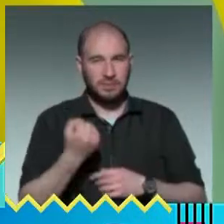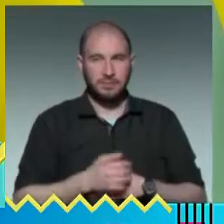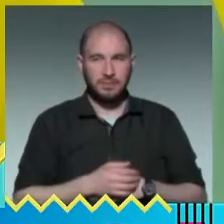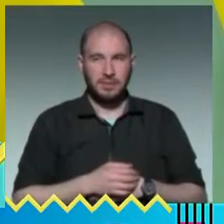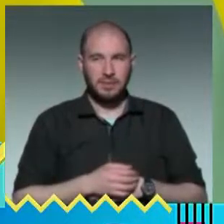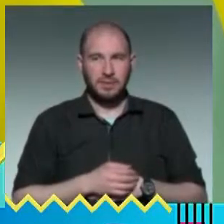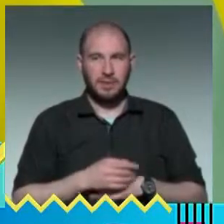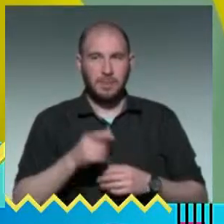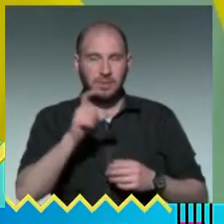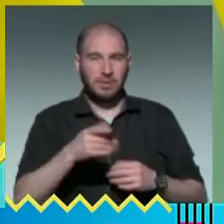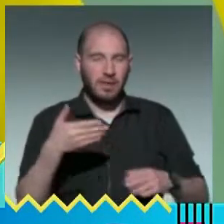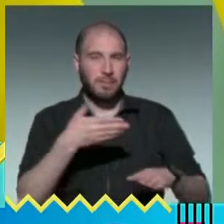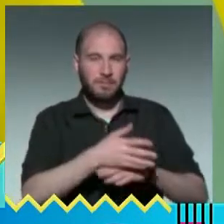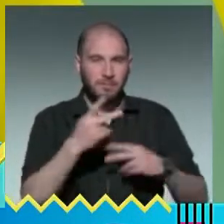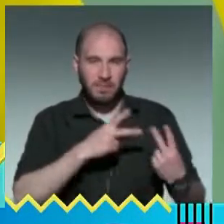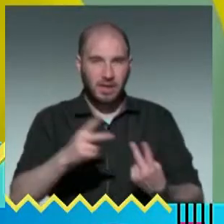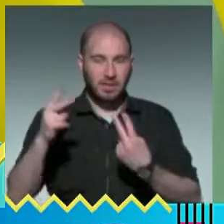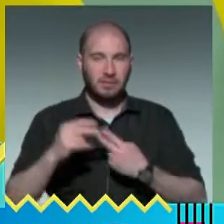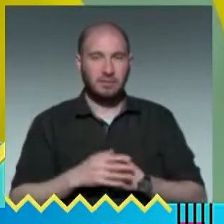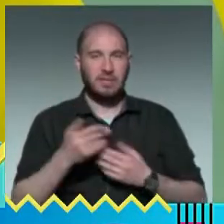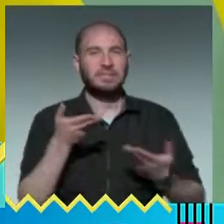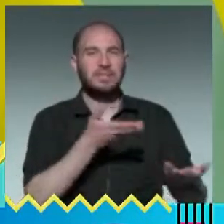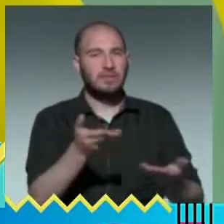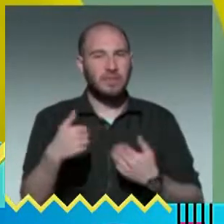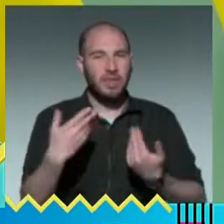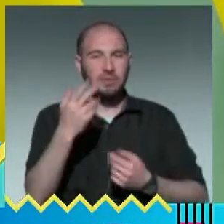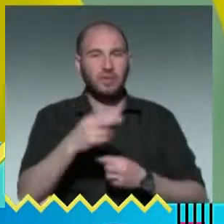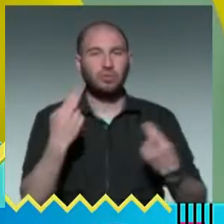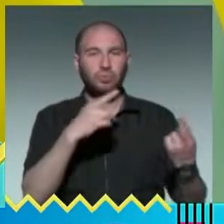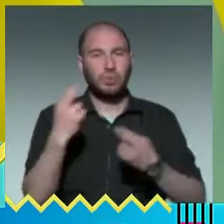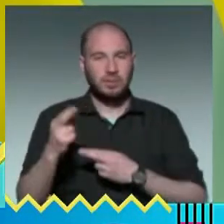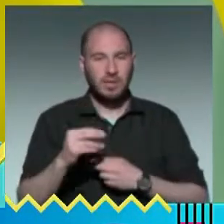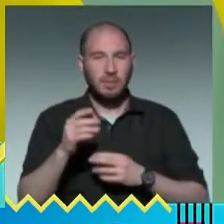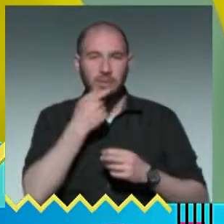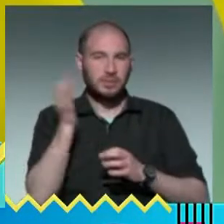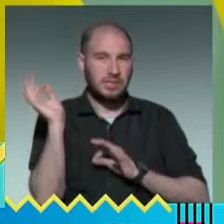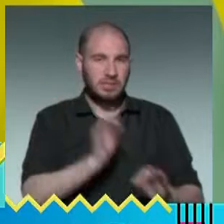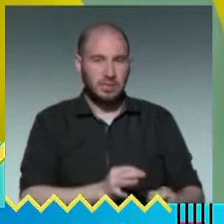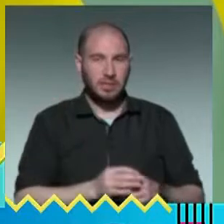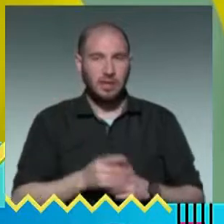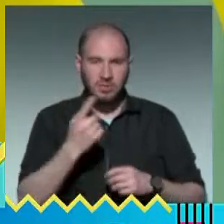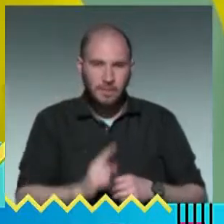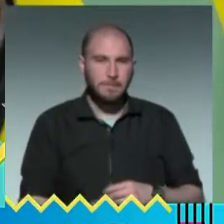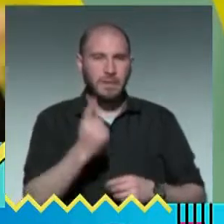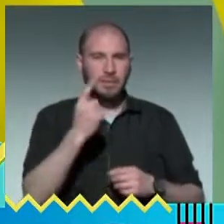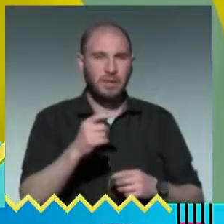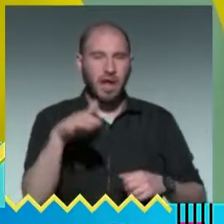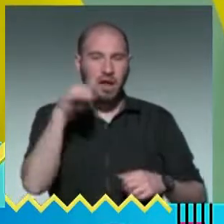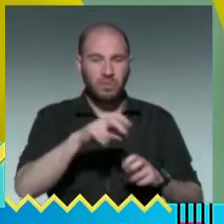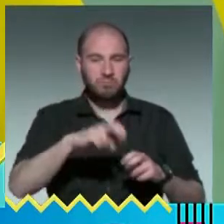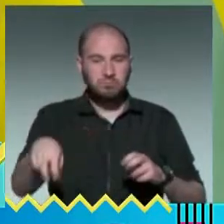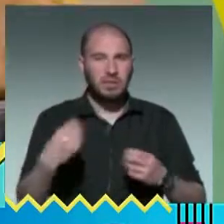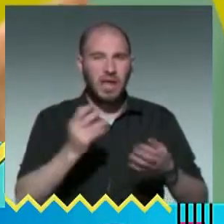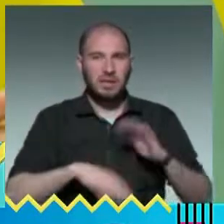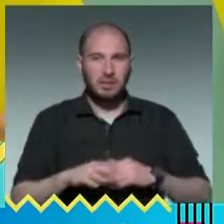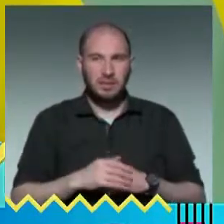el trato hacia el pasajero, es importante la atención que se da al turista cuando llega a la provincia. Lo primero que hace cuando se baja de un avión o de un colectivo